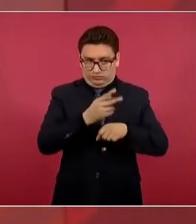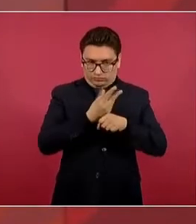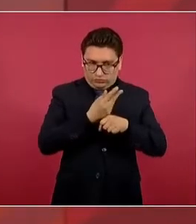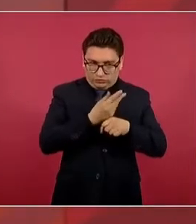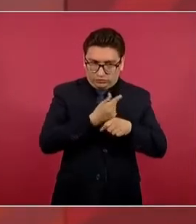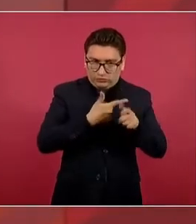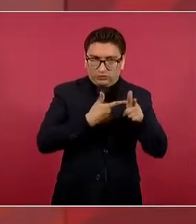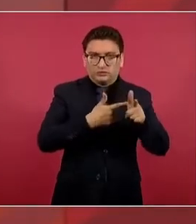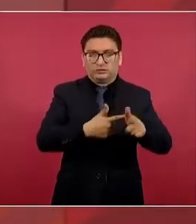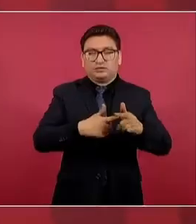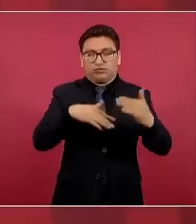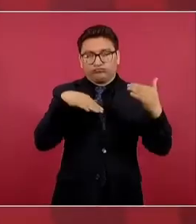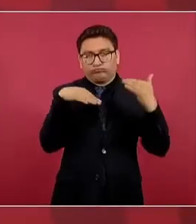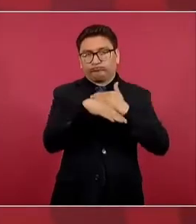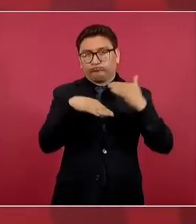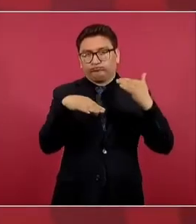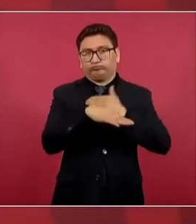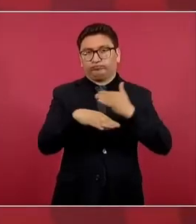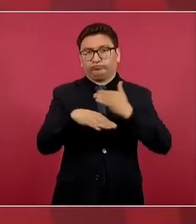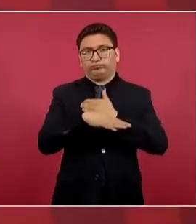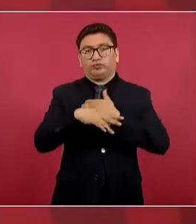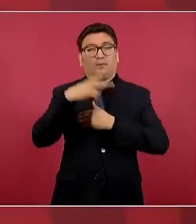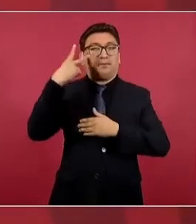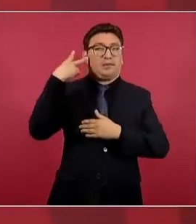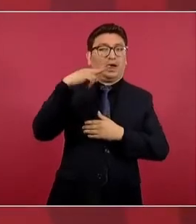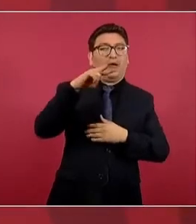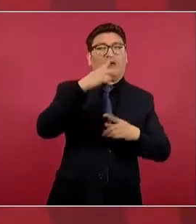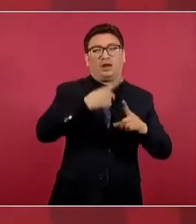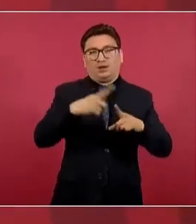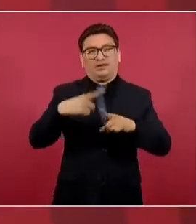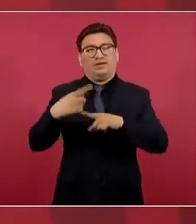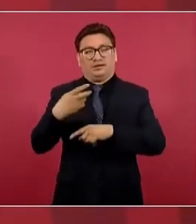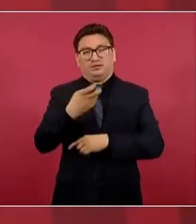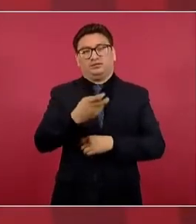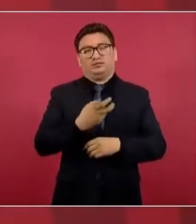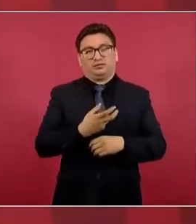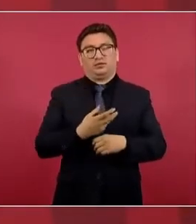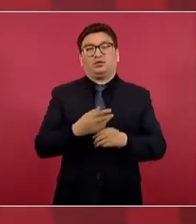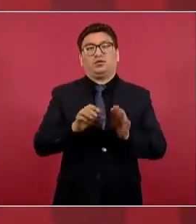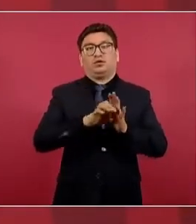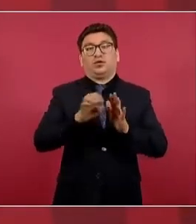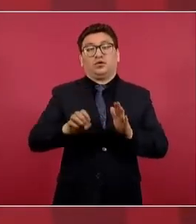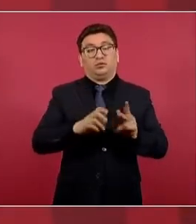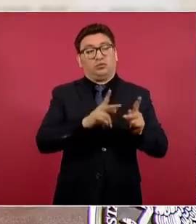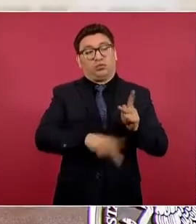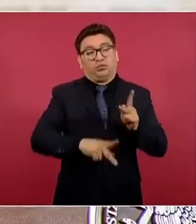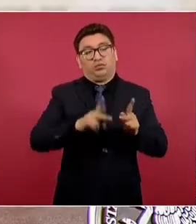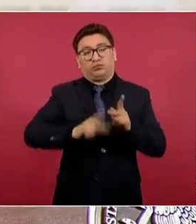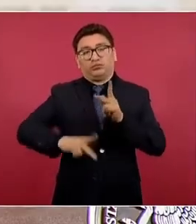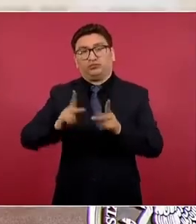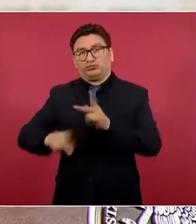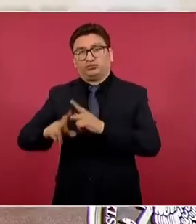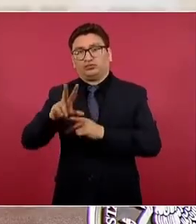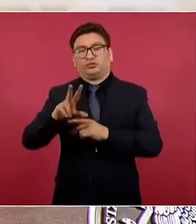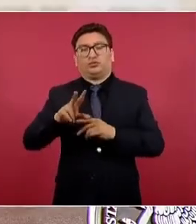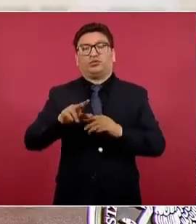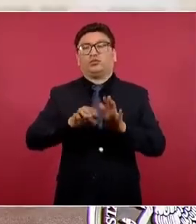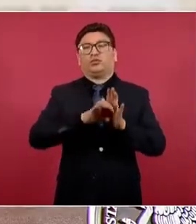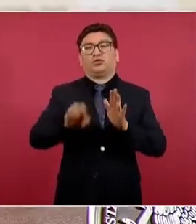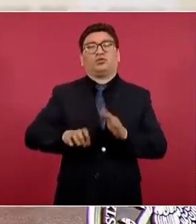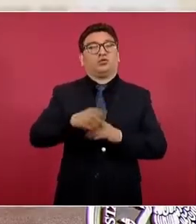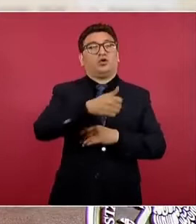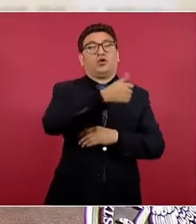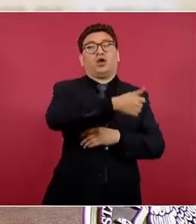de las carreteras, en vez de fraccionar y que